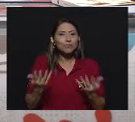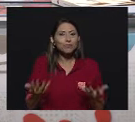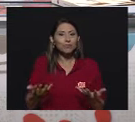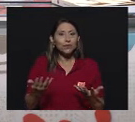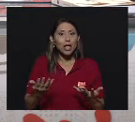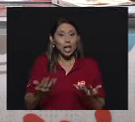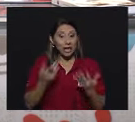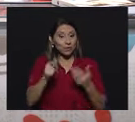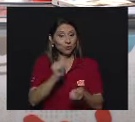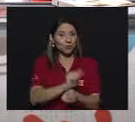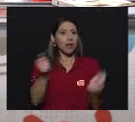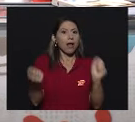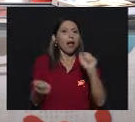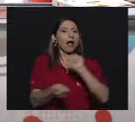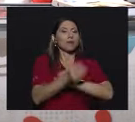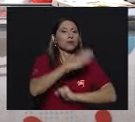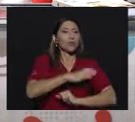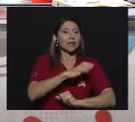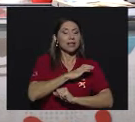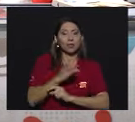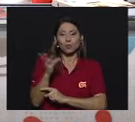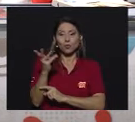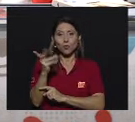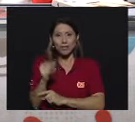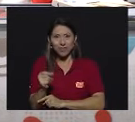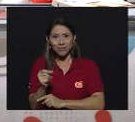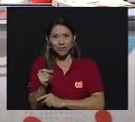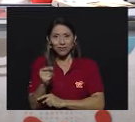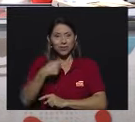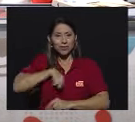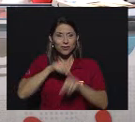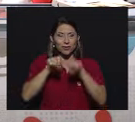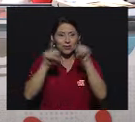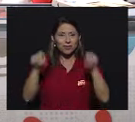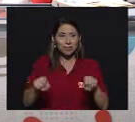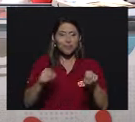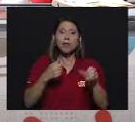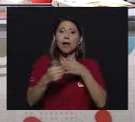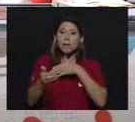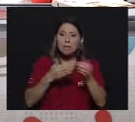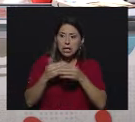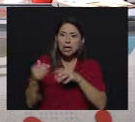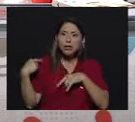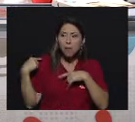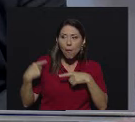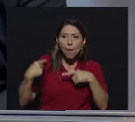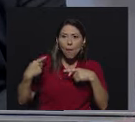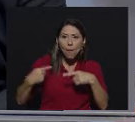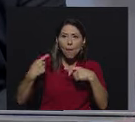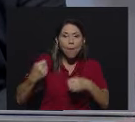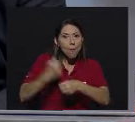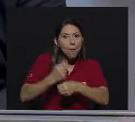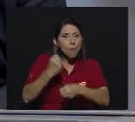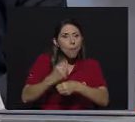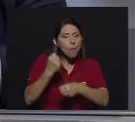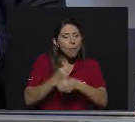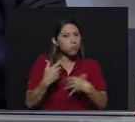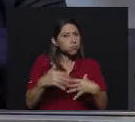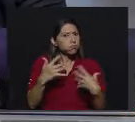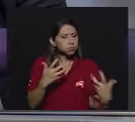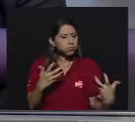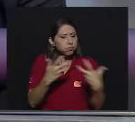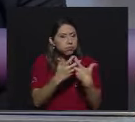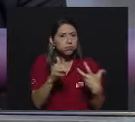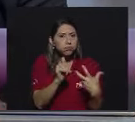saltos cualitativos o cuantitativos en nuestro sistema, como señalaba Isabel, pese a venir haciendo las cosas como la